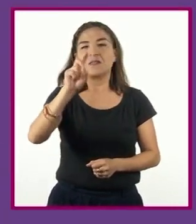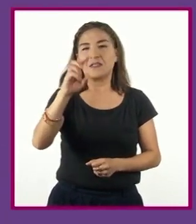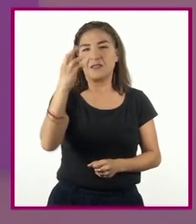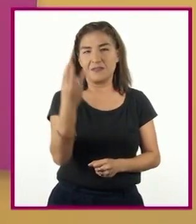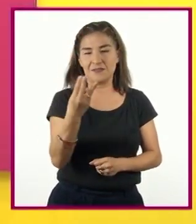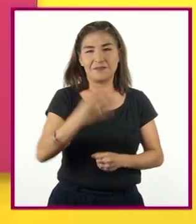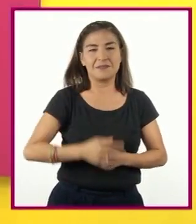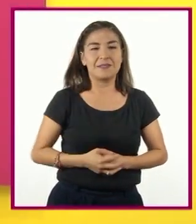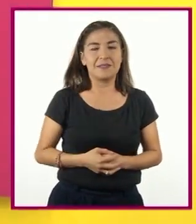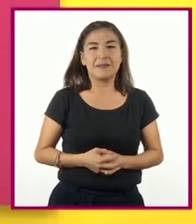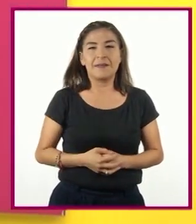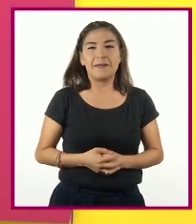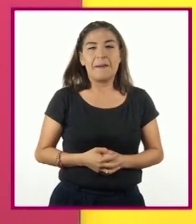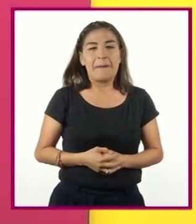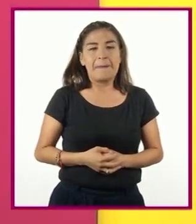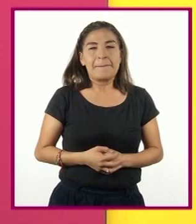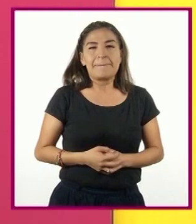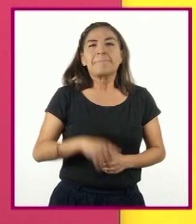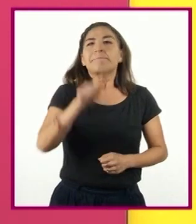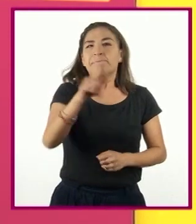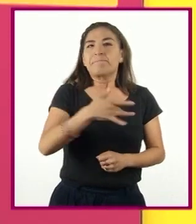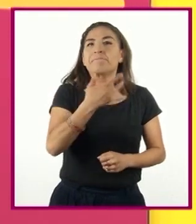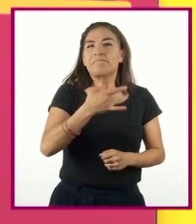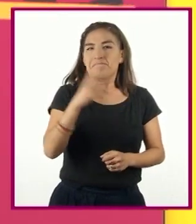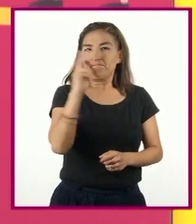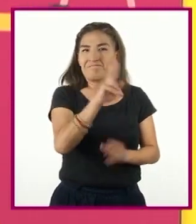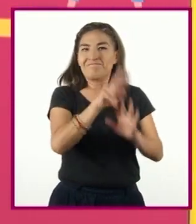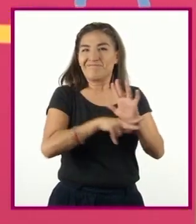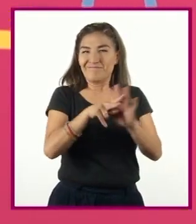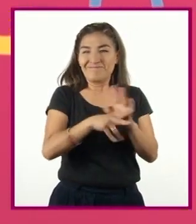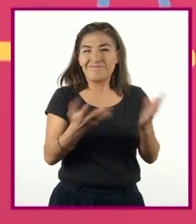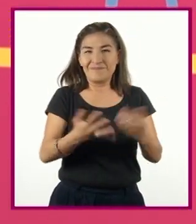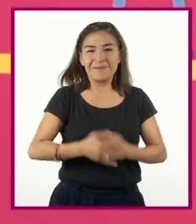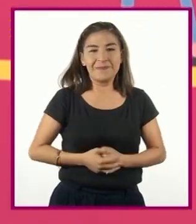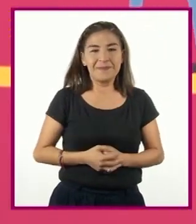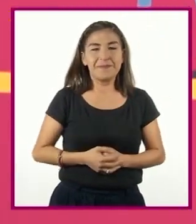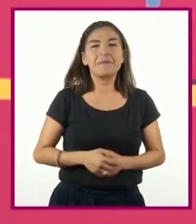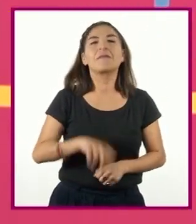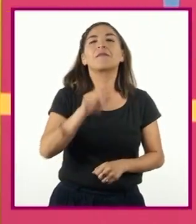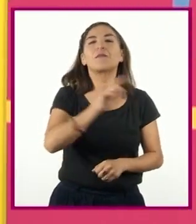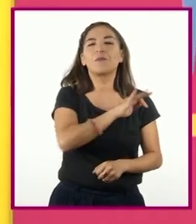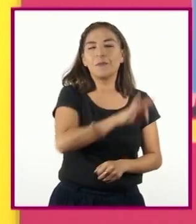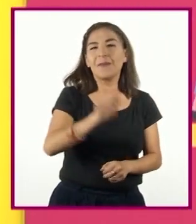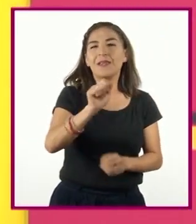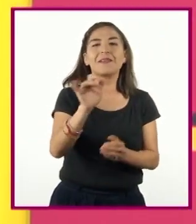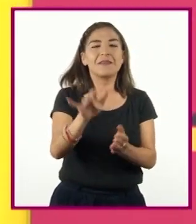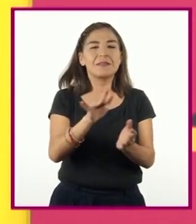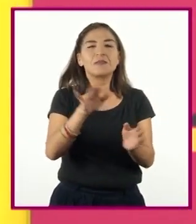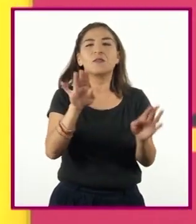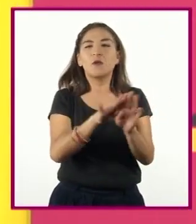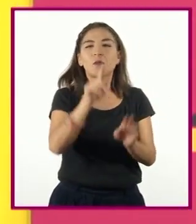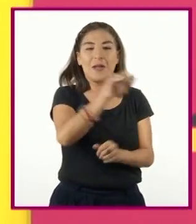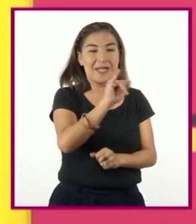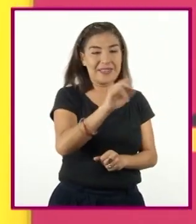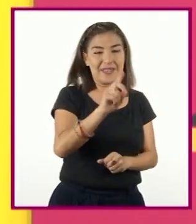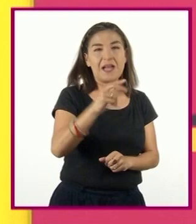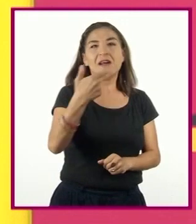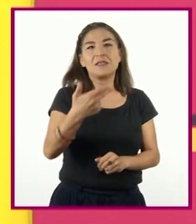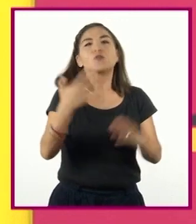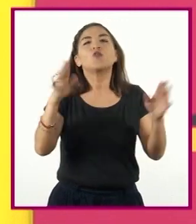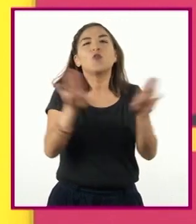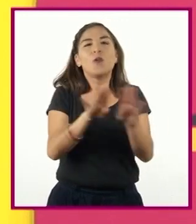0.533. ¿Qué les pareció el video? Podemos rescatar que el IDH considera la esperanza de